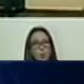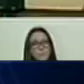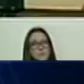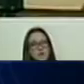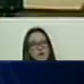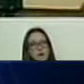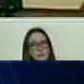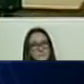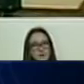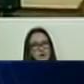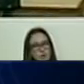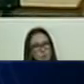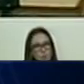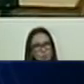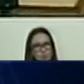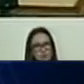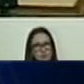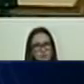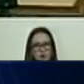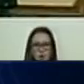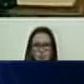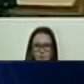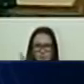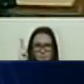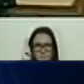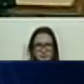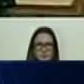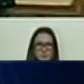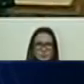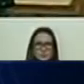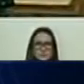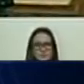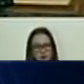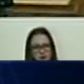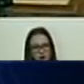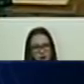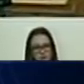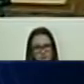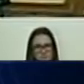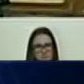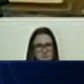Que se pongan de acuerdo, ¿vale? El gobierno del Perú. Yo tengo aquí varias cartas que me han llegado.